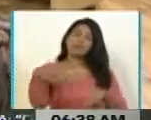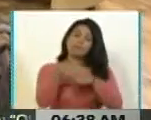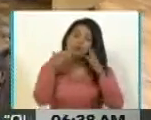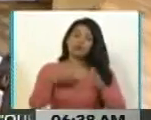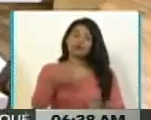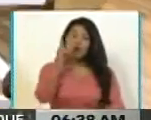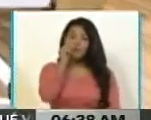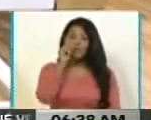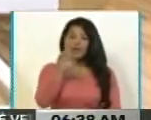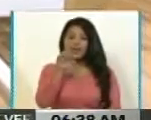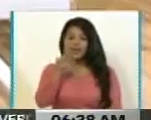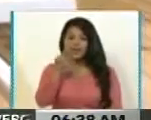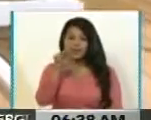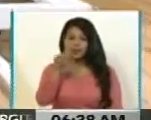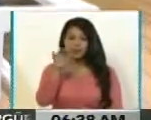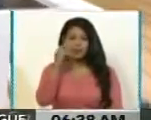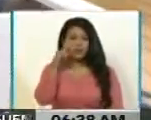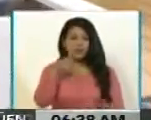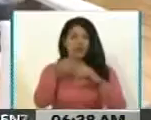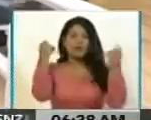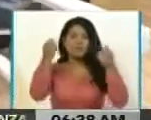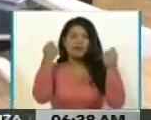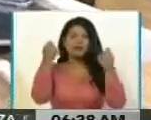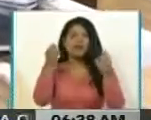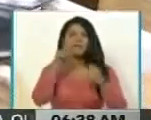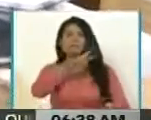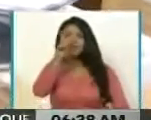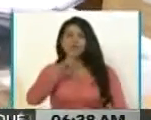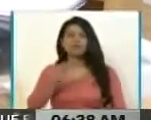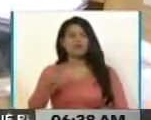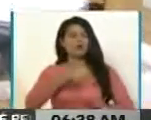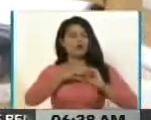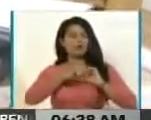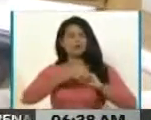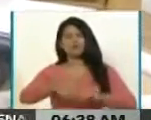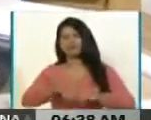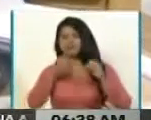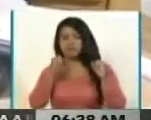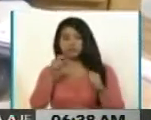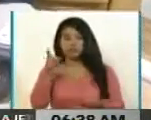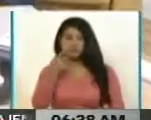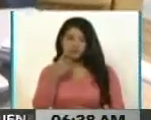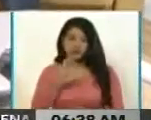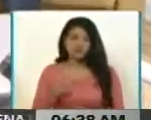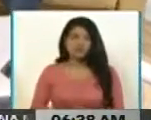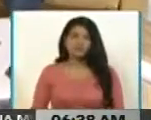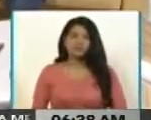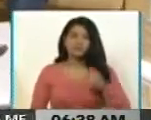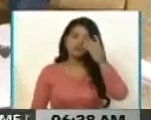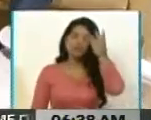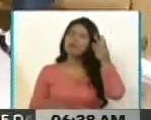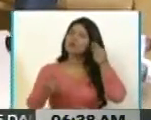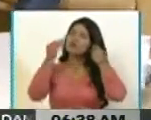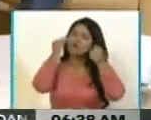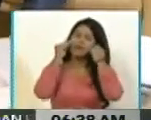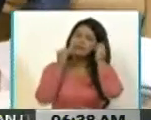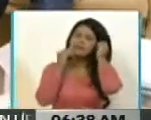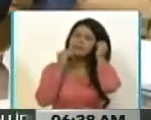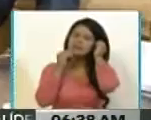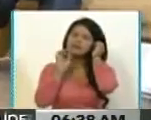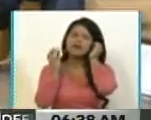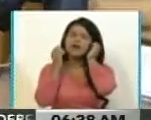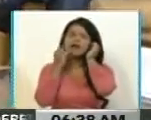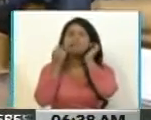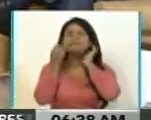Villegas, para esta campaña Venezuela Corazón Indestructible. La evaluación que haces tú en torno